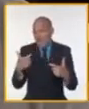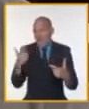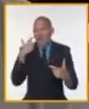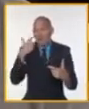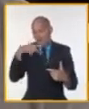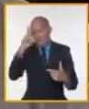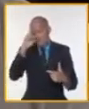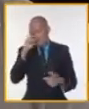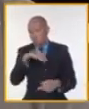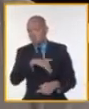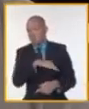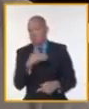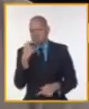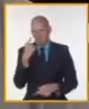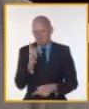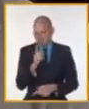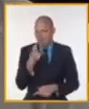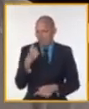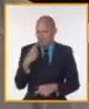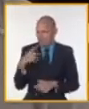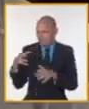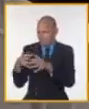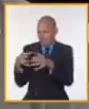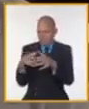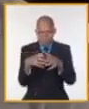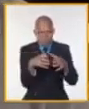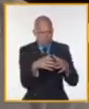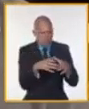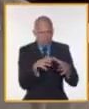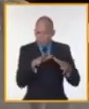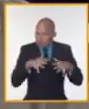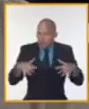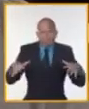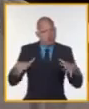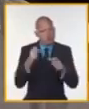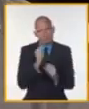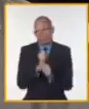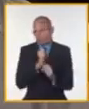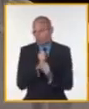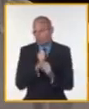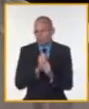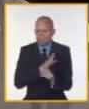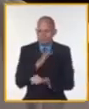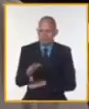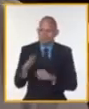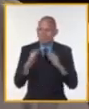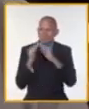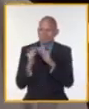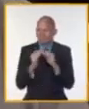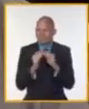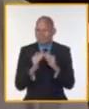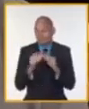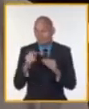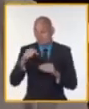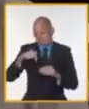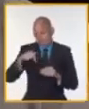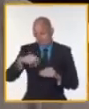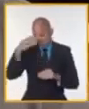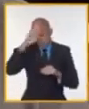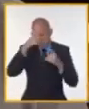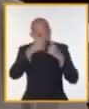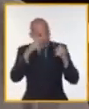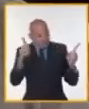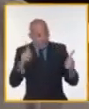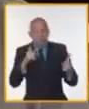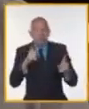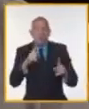de los grupos comunitarios y de los grupos de prevención de los consejos populares. Nosotros hoy tenemos cerca de 32.000 embarazadas en el país, no es la cifra que